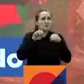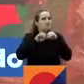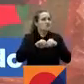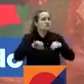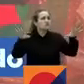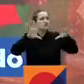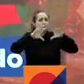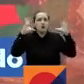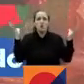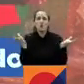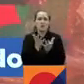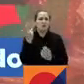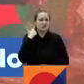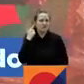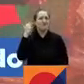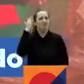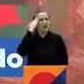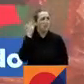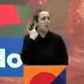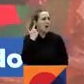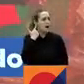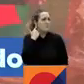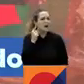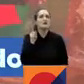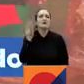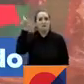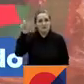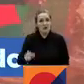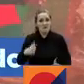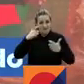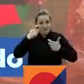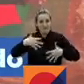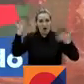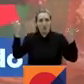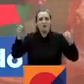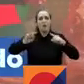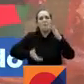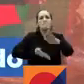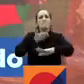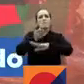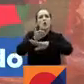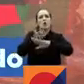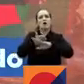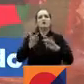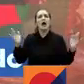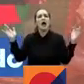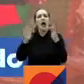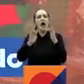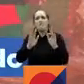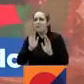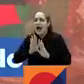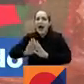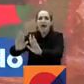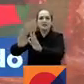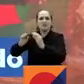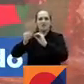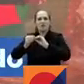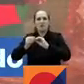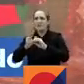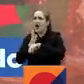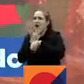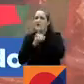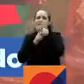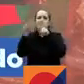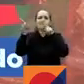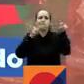todos los países del mundo. Sus obras, su arriesgada y transgresora propuesta estética deleitan las más afamadas galerías de las